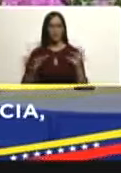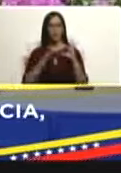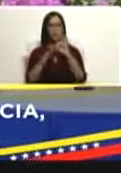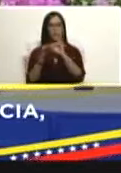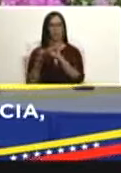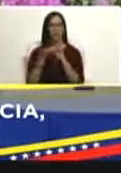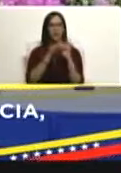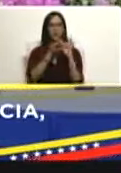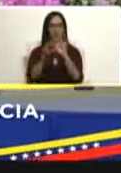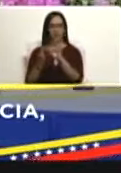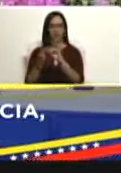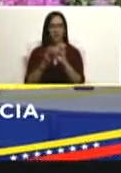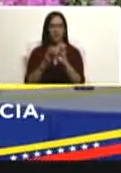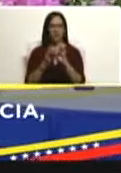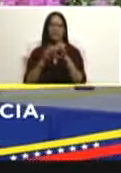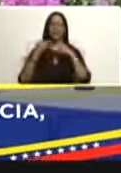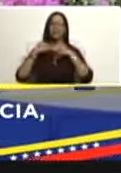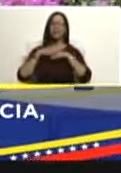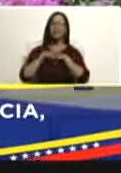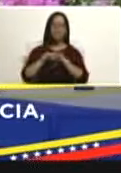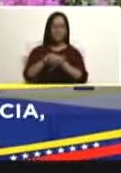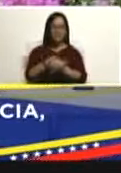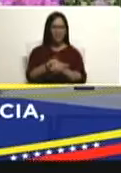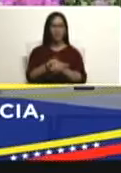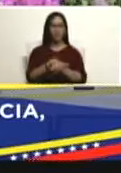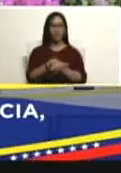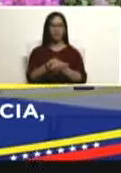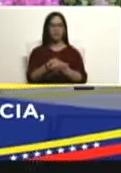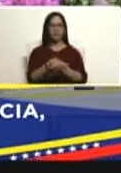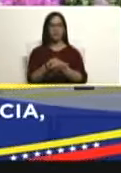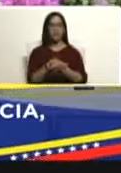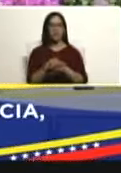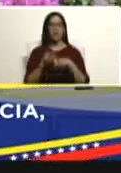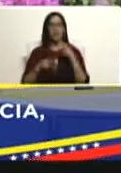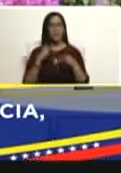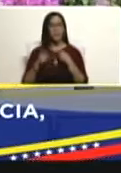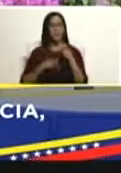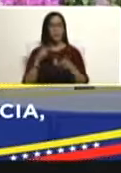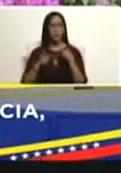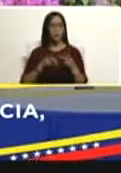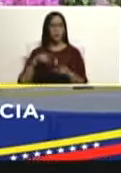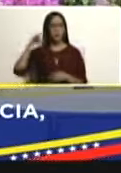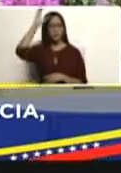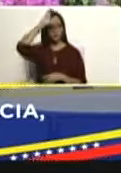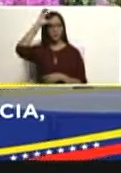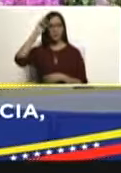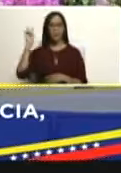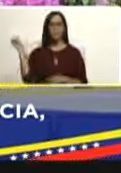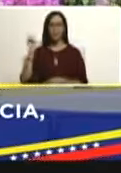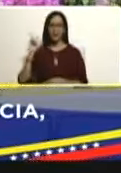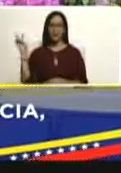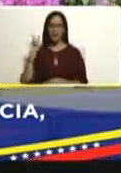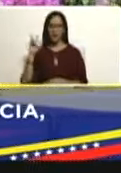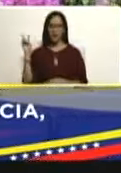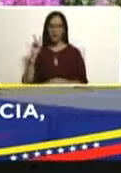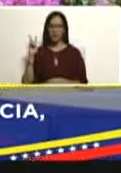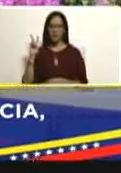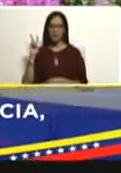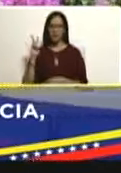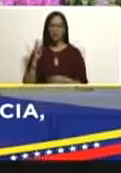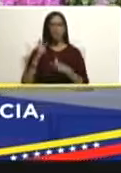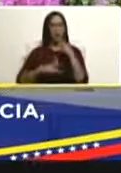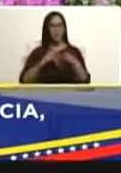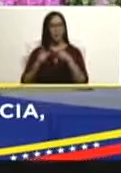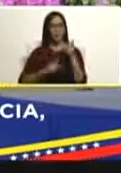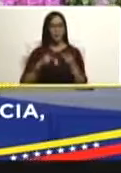unificadora, integradora de la producción de conocimiento en Venezuela, de la producción